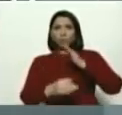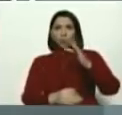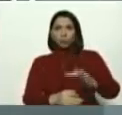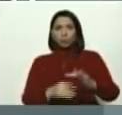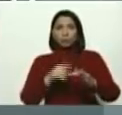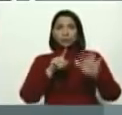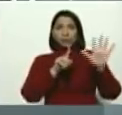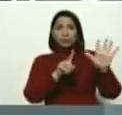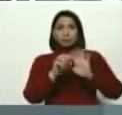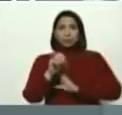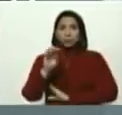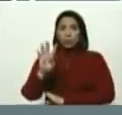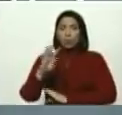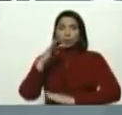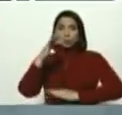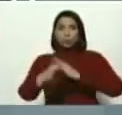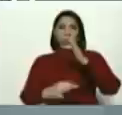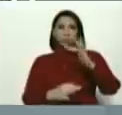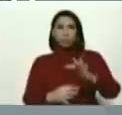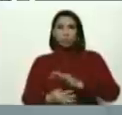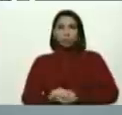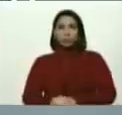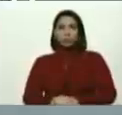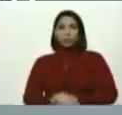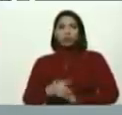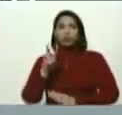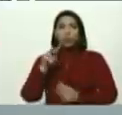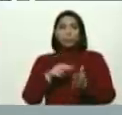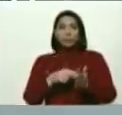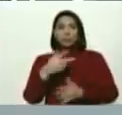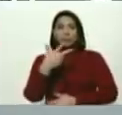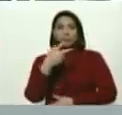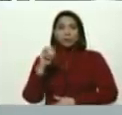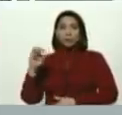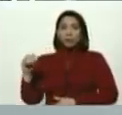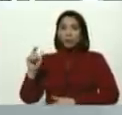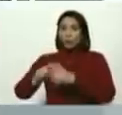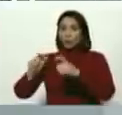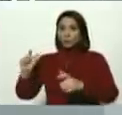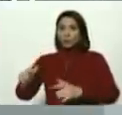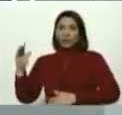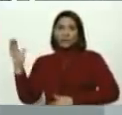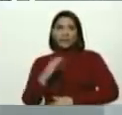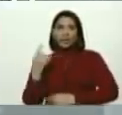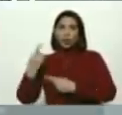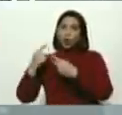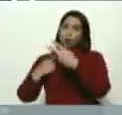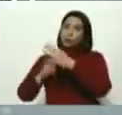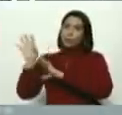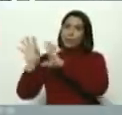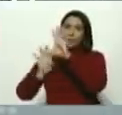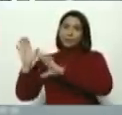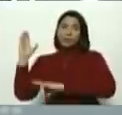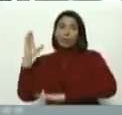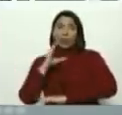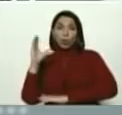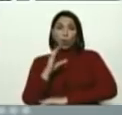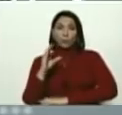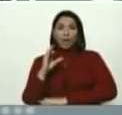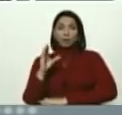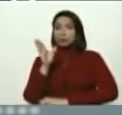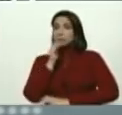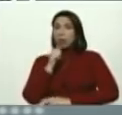604. Y tenemos 2.300 de casos extranjeros, colombianos, no detectados en